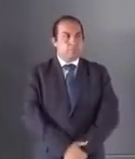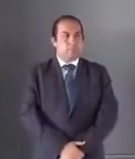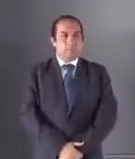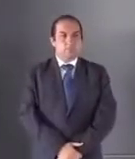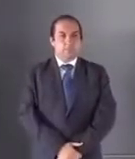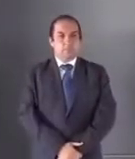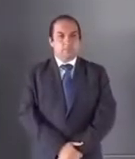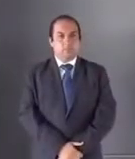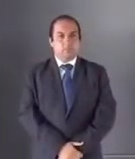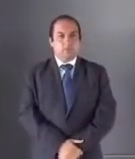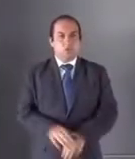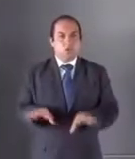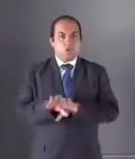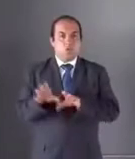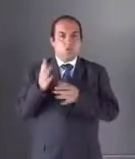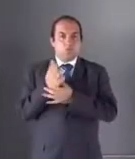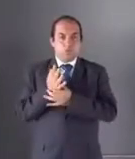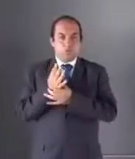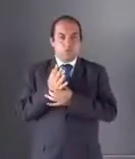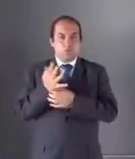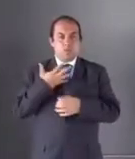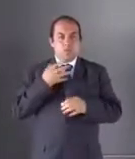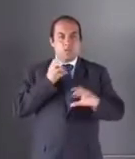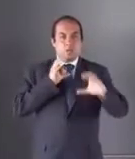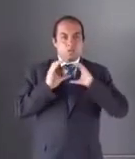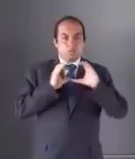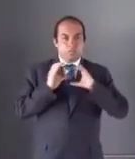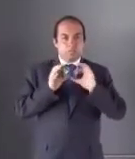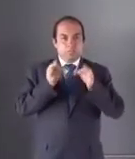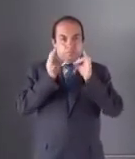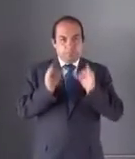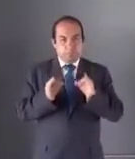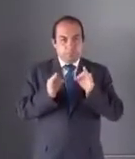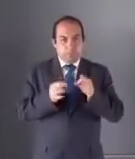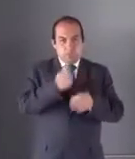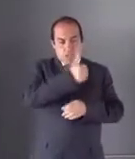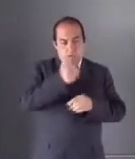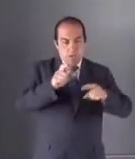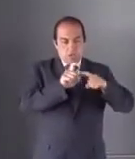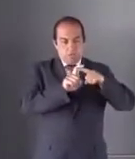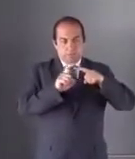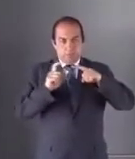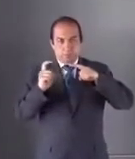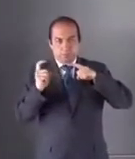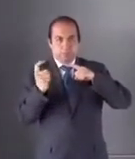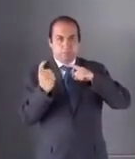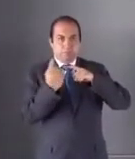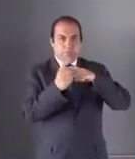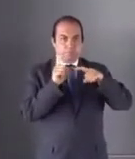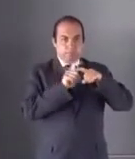Y como dice Constantinos, hay comunicación específica cabina por cabina.